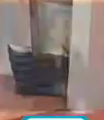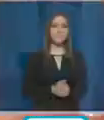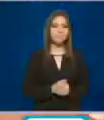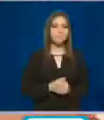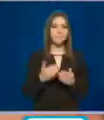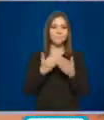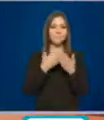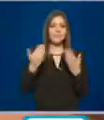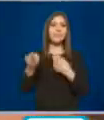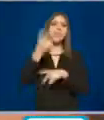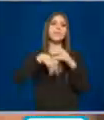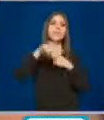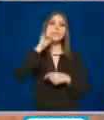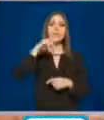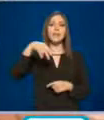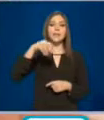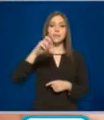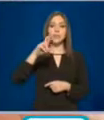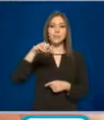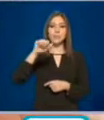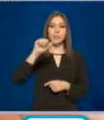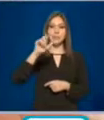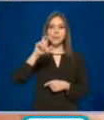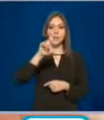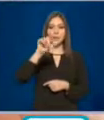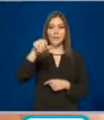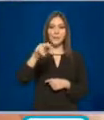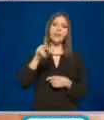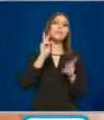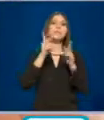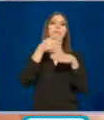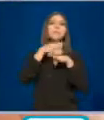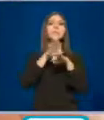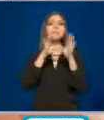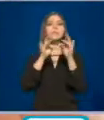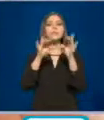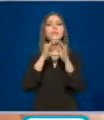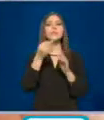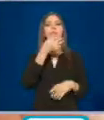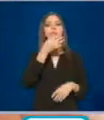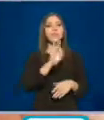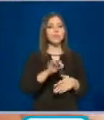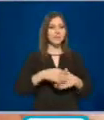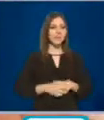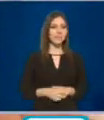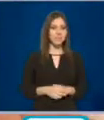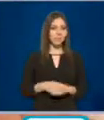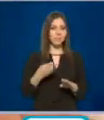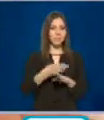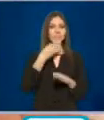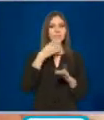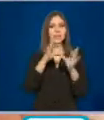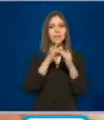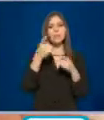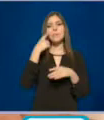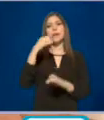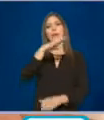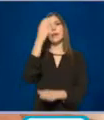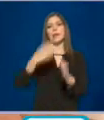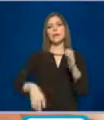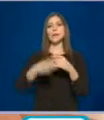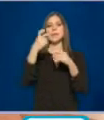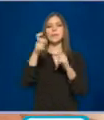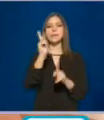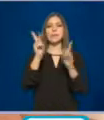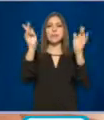Y está con nosotros Norma Arellano para hablar de estas fiestas. Normita, ¿cómo estás? Muy bien, muy bien. Bueno, para Lili, muchas terminar gracias. el tema, ¿no? Sí, Claro. ya para terminar